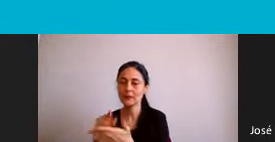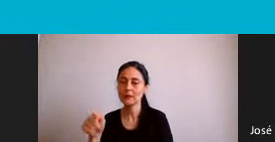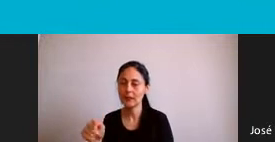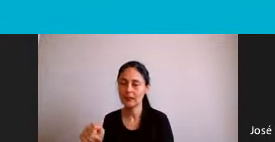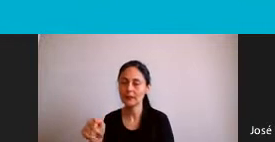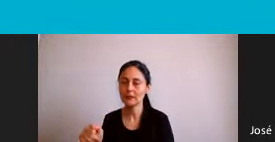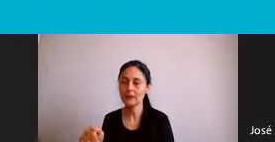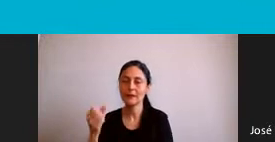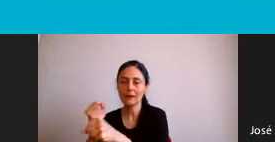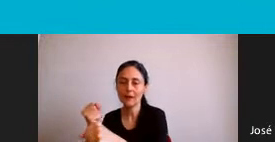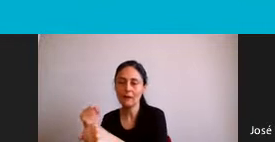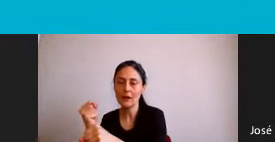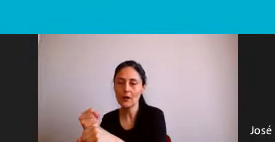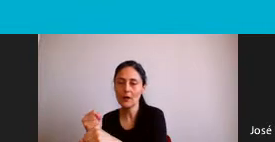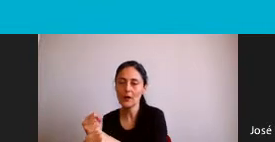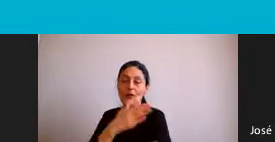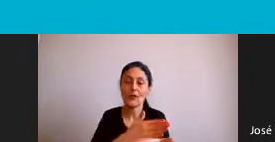que